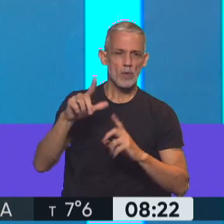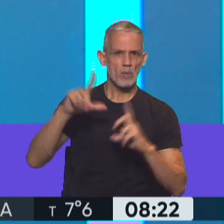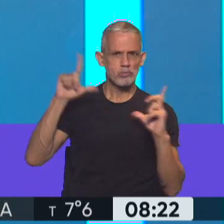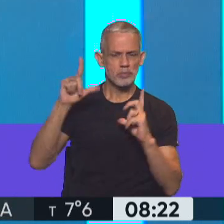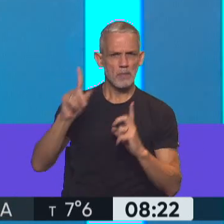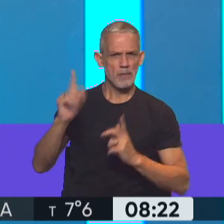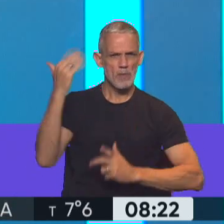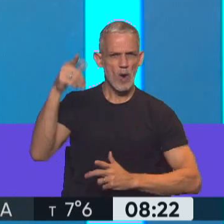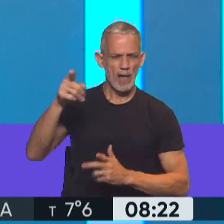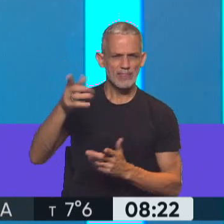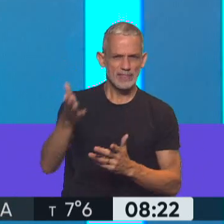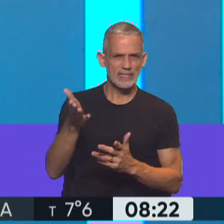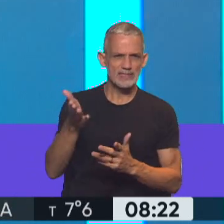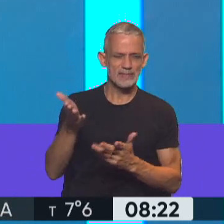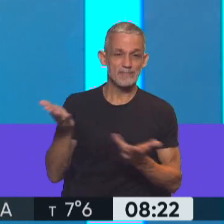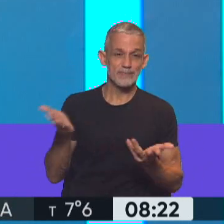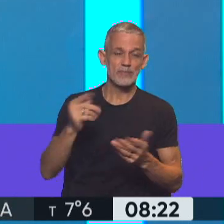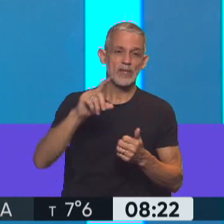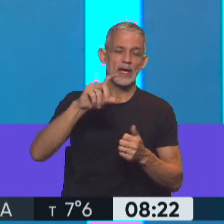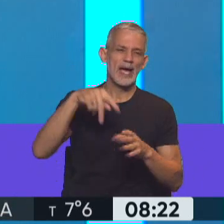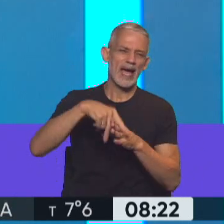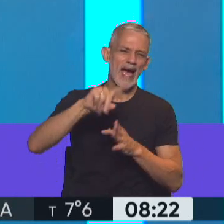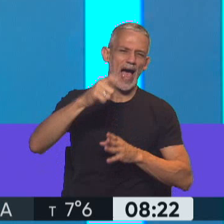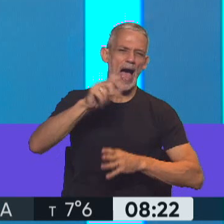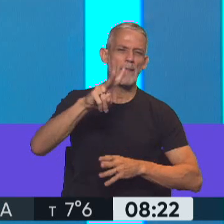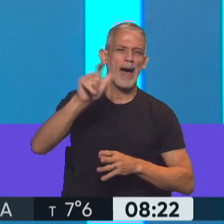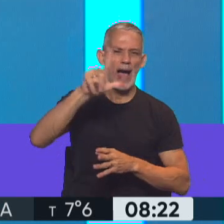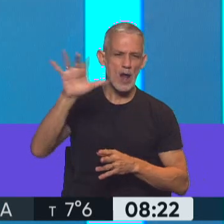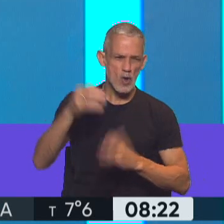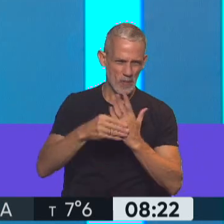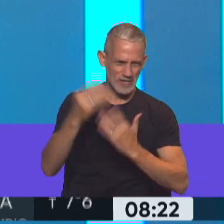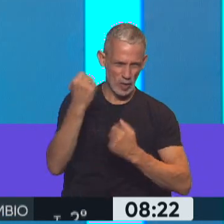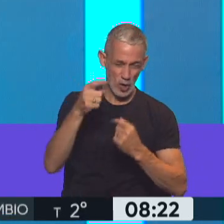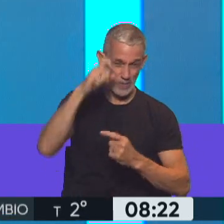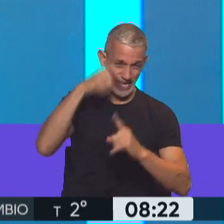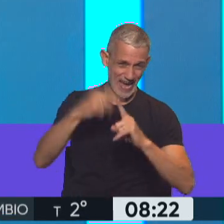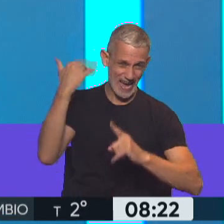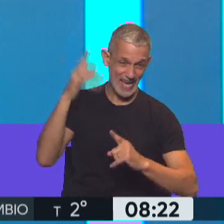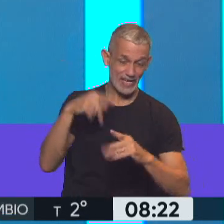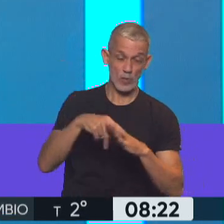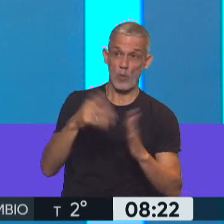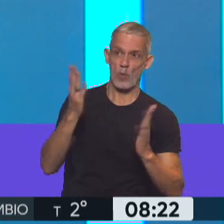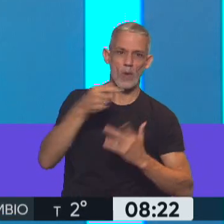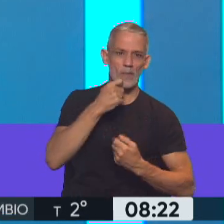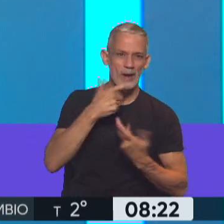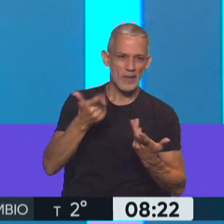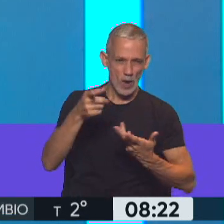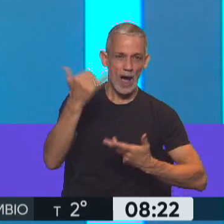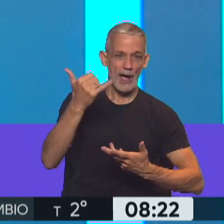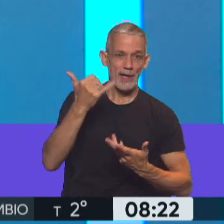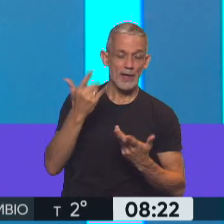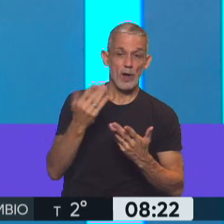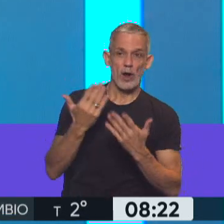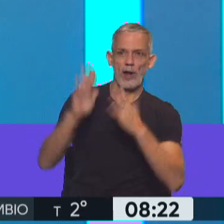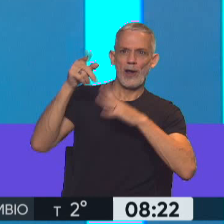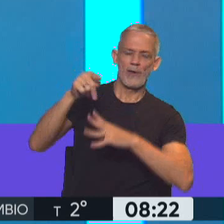que desembocaron en esa tragedia, ¿no? Bueno, no solo Cavallo, que era recuperado como una suerte de gurú, por ejemplo, los